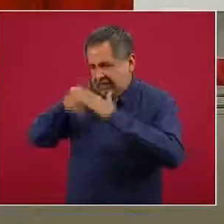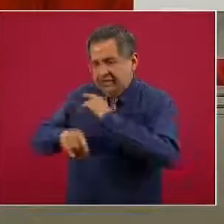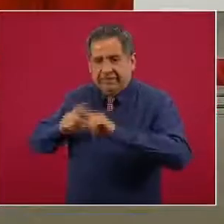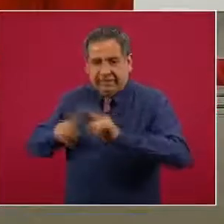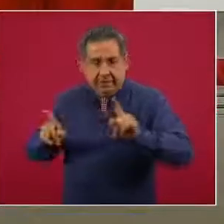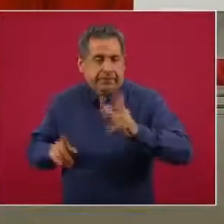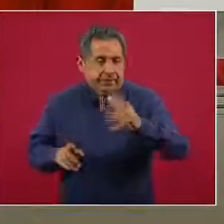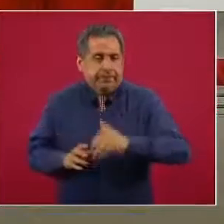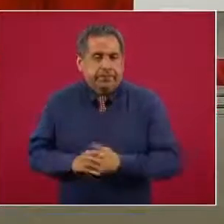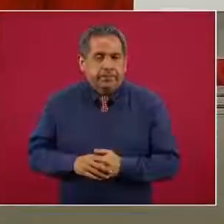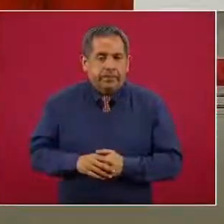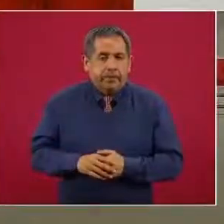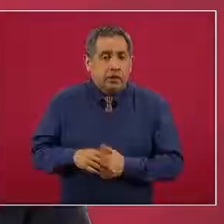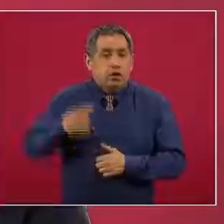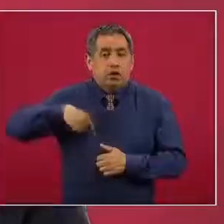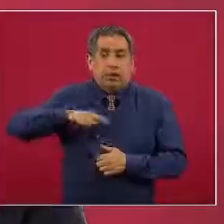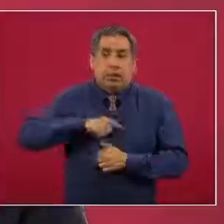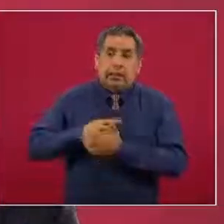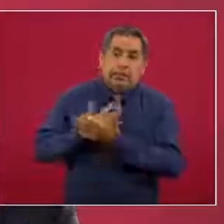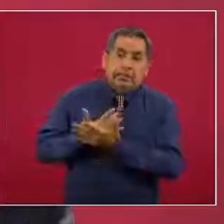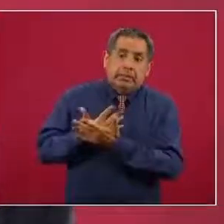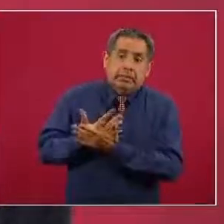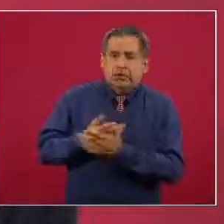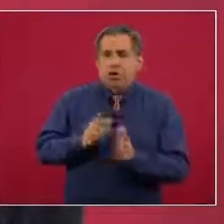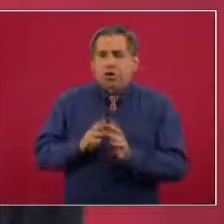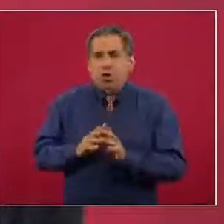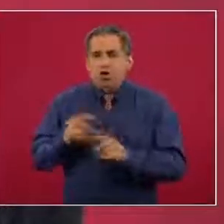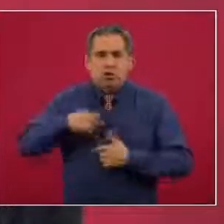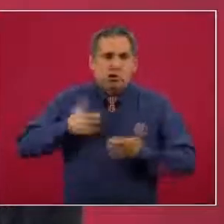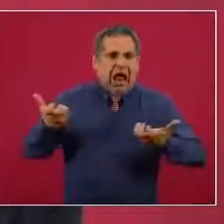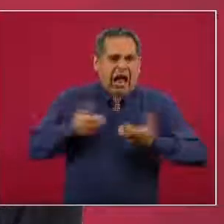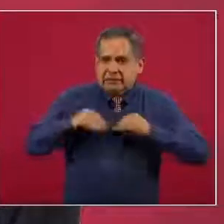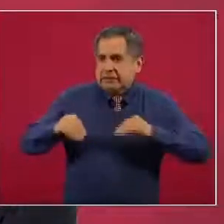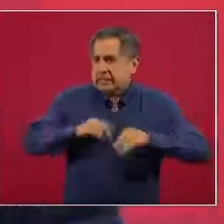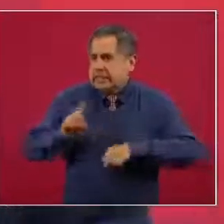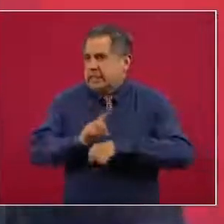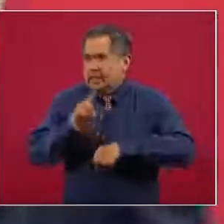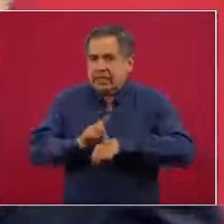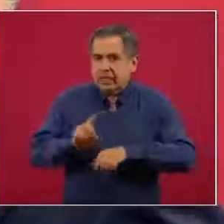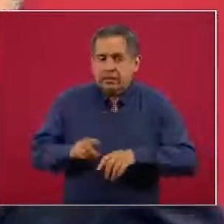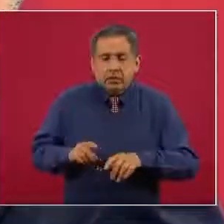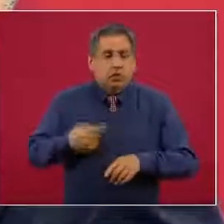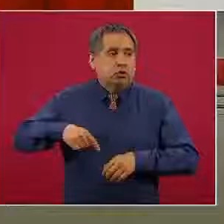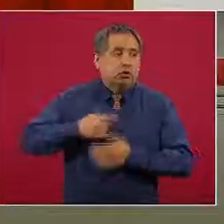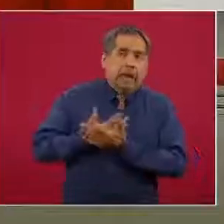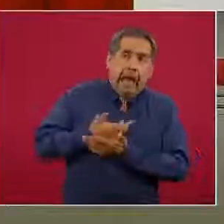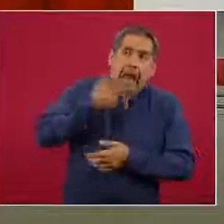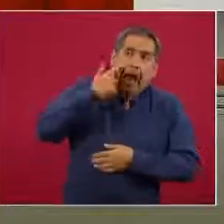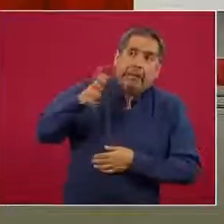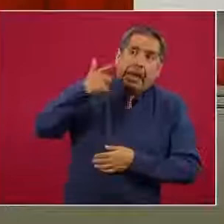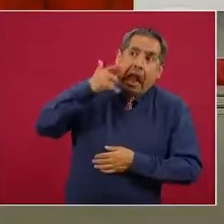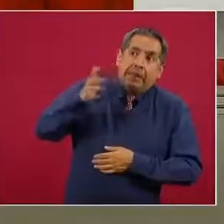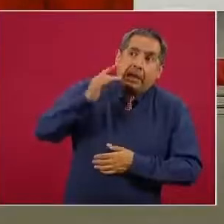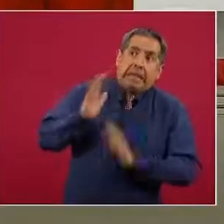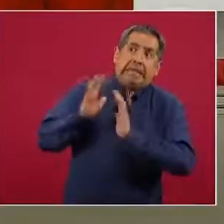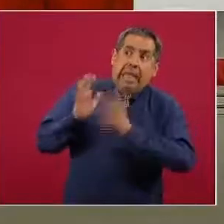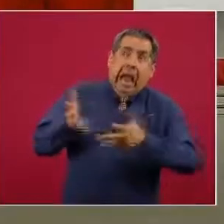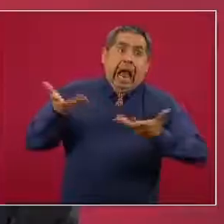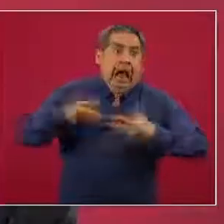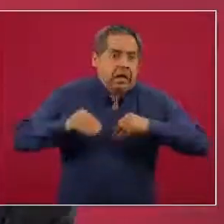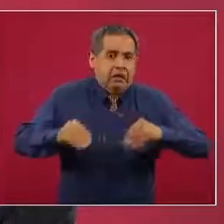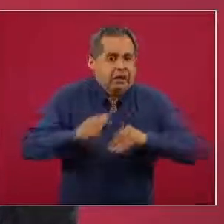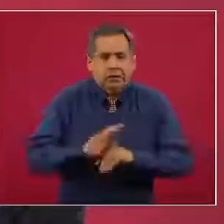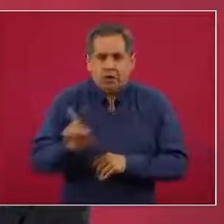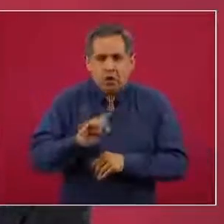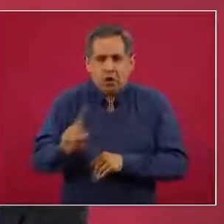Ahora, no estamos esperando, estamos actuando todos los días. No es de que vemos y de repente actuamos. Todos